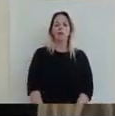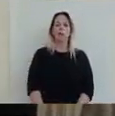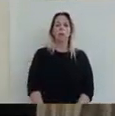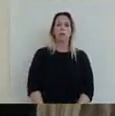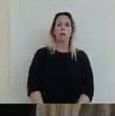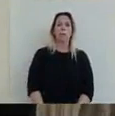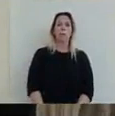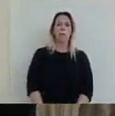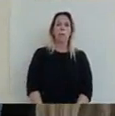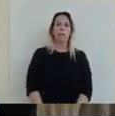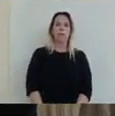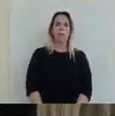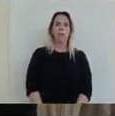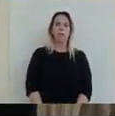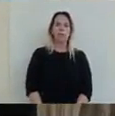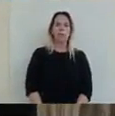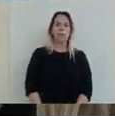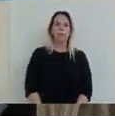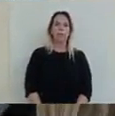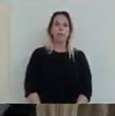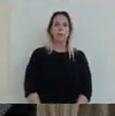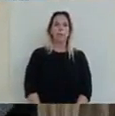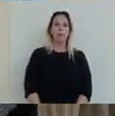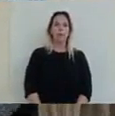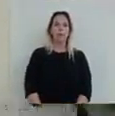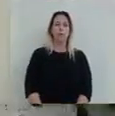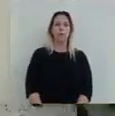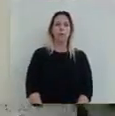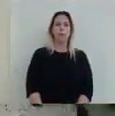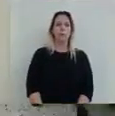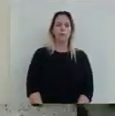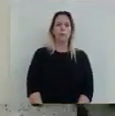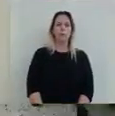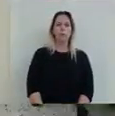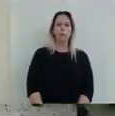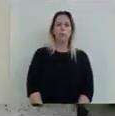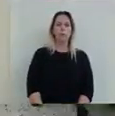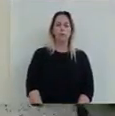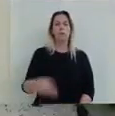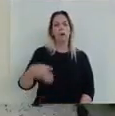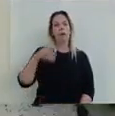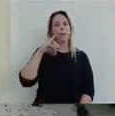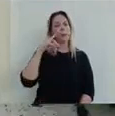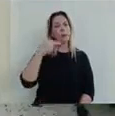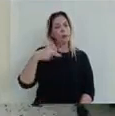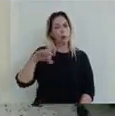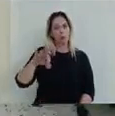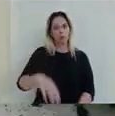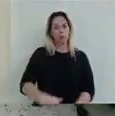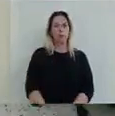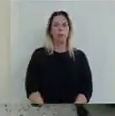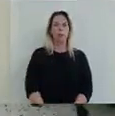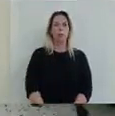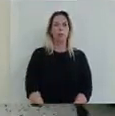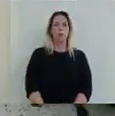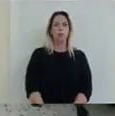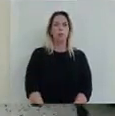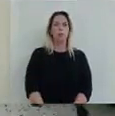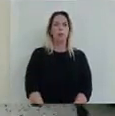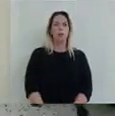solicitar recursos. Concejal Miño. Sí, yo quisiera preguntar si hay algo escrito